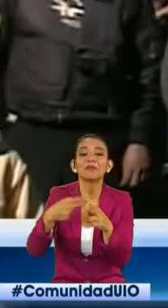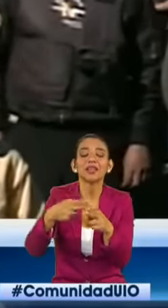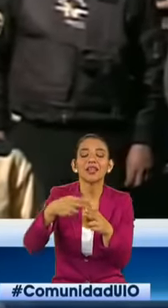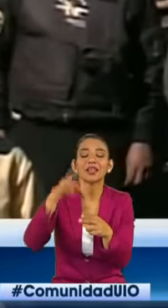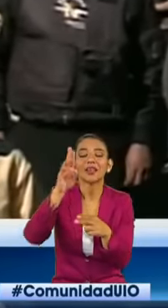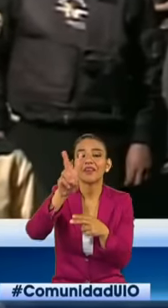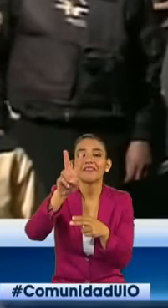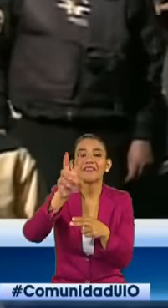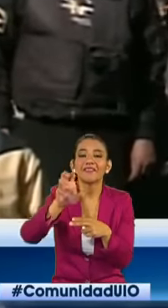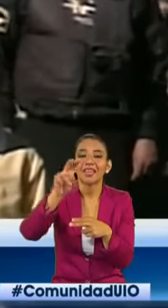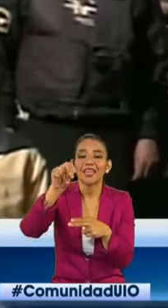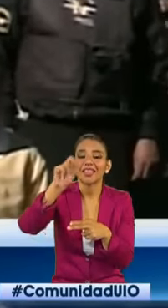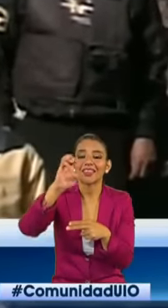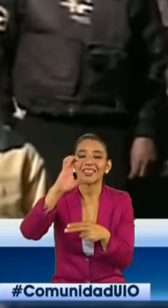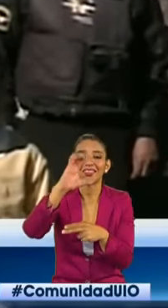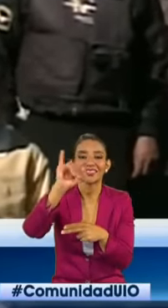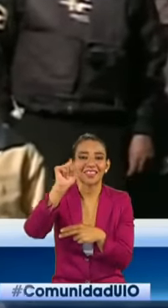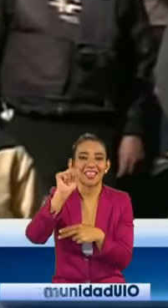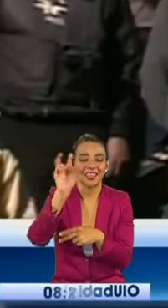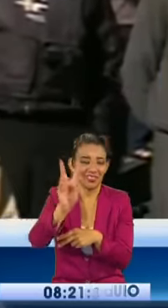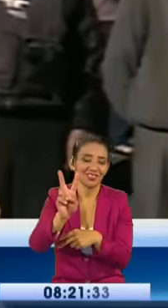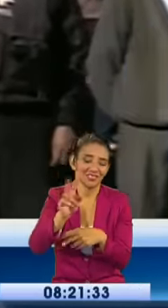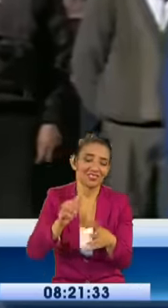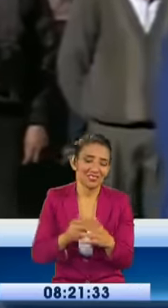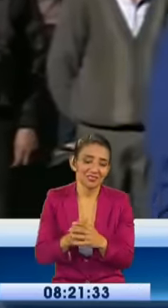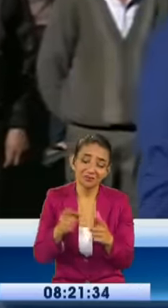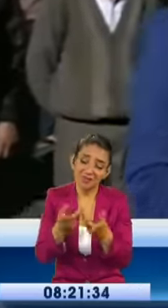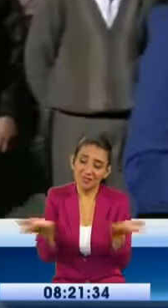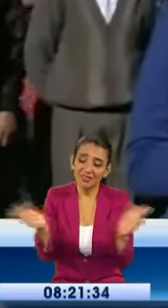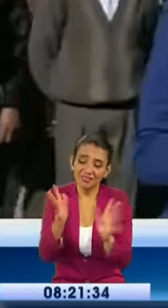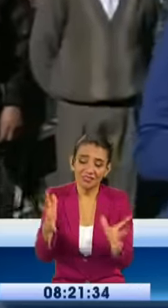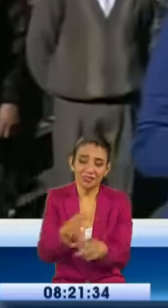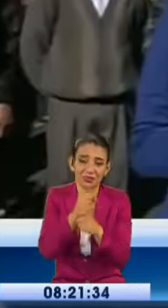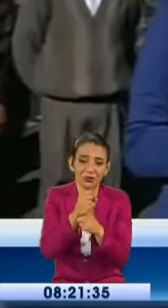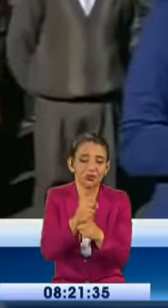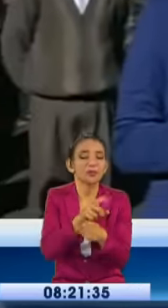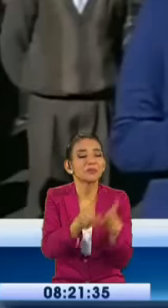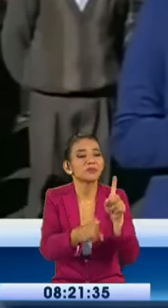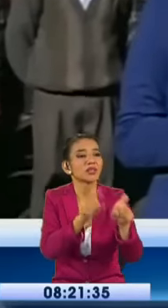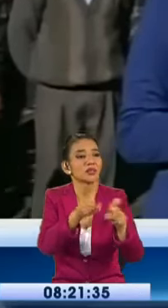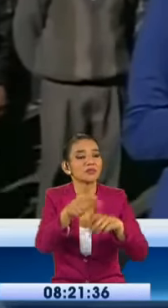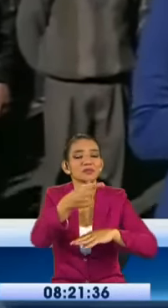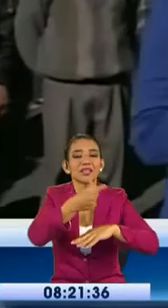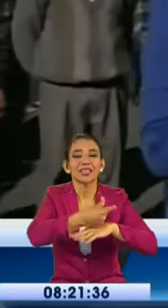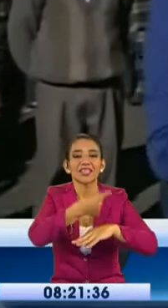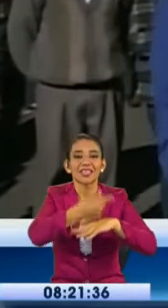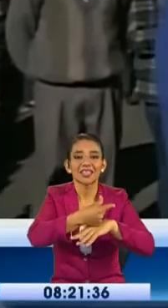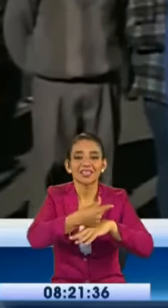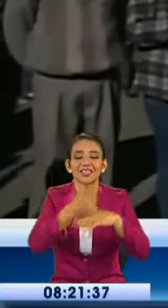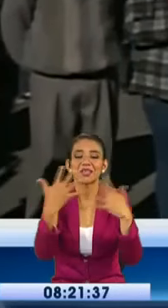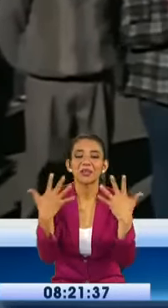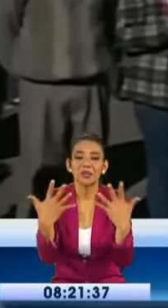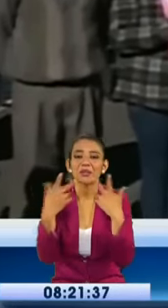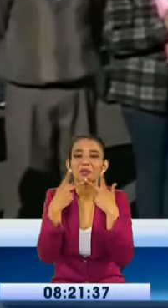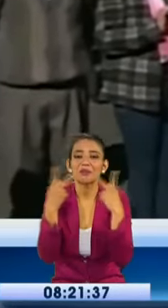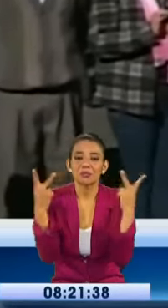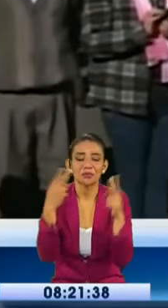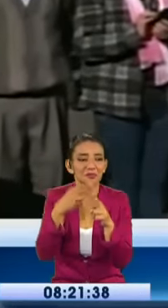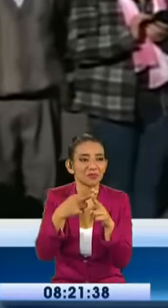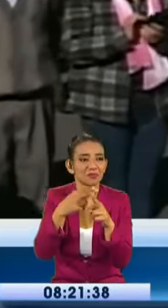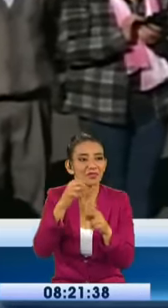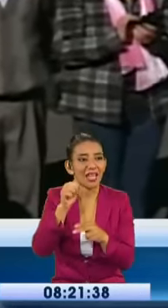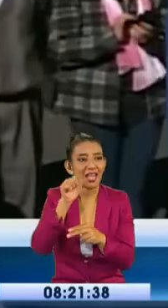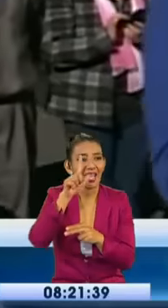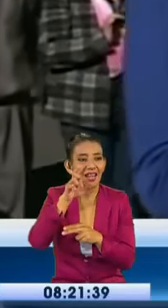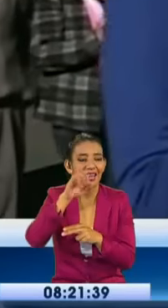sectores de este sector de la ciudad. Y precisamente para conocer de qué se trata, nos encontramos con el gerente del EMOP, el ingeniero Alejandro Larrea. Muy buenos